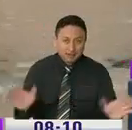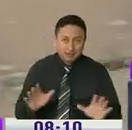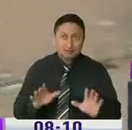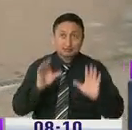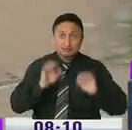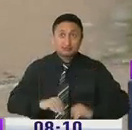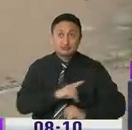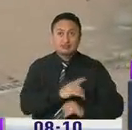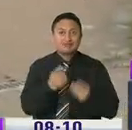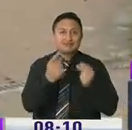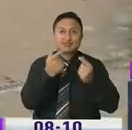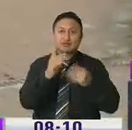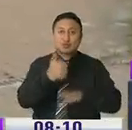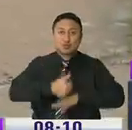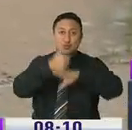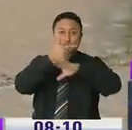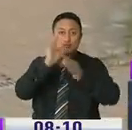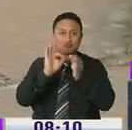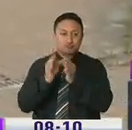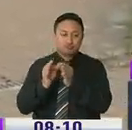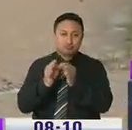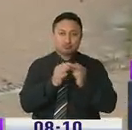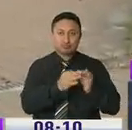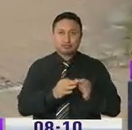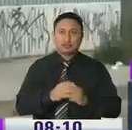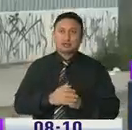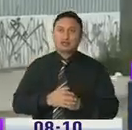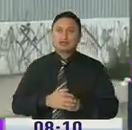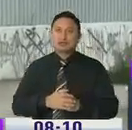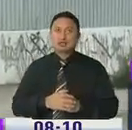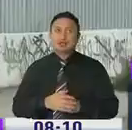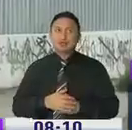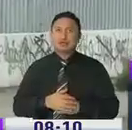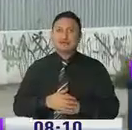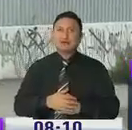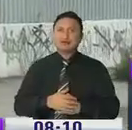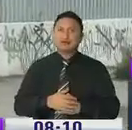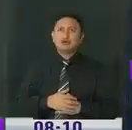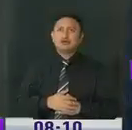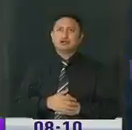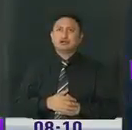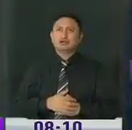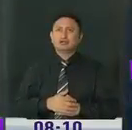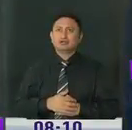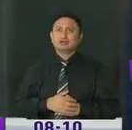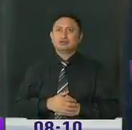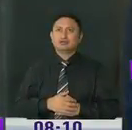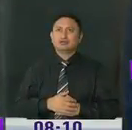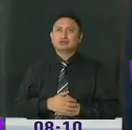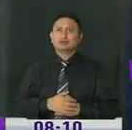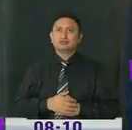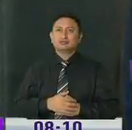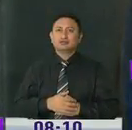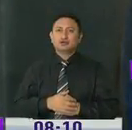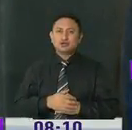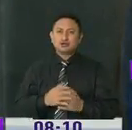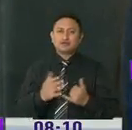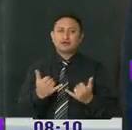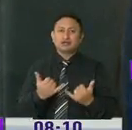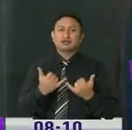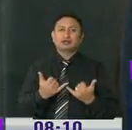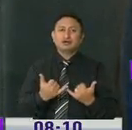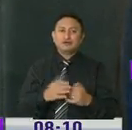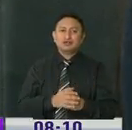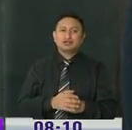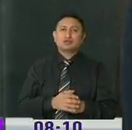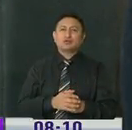ser intervenidas por autoridades del Servicio de Gestión Inmobiliaria del sector público. Estamos en este momento haciendo un